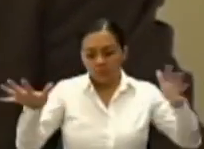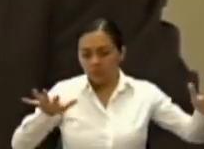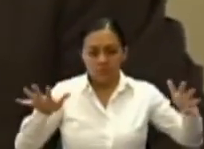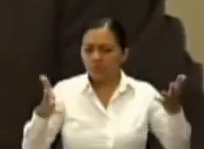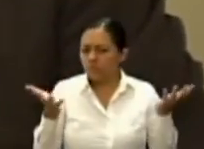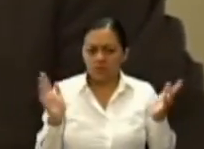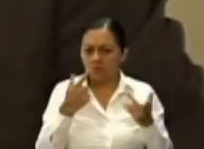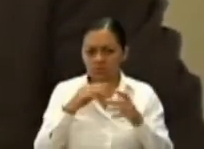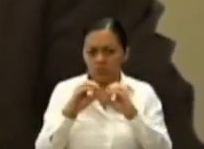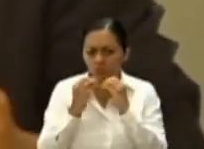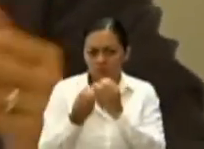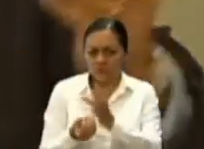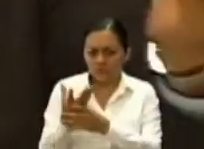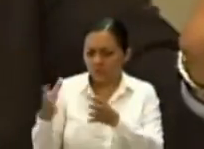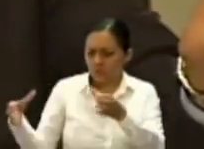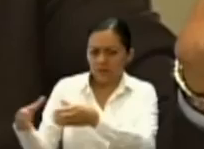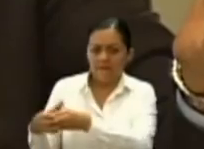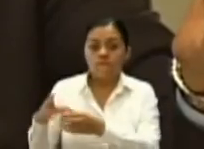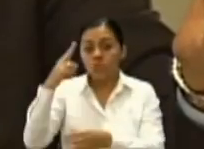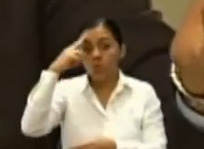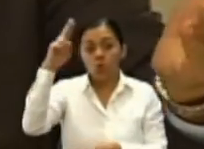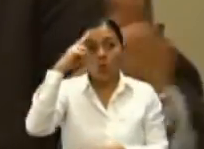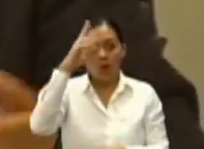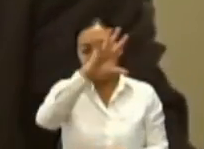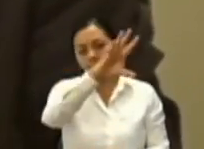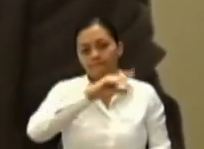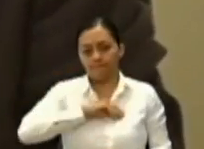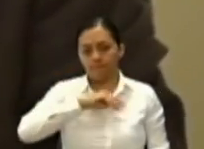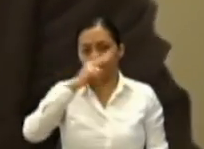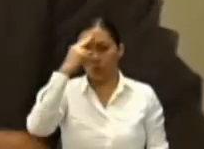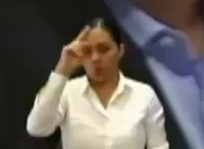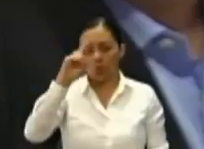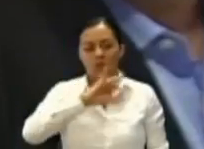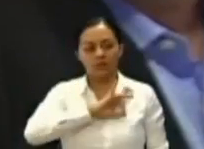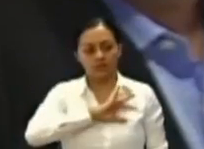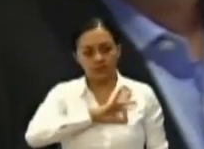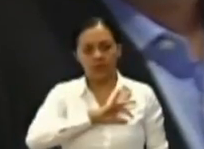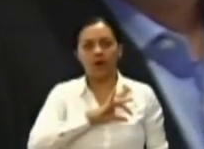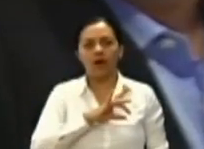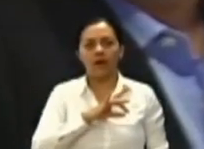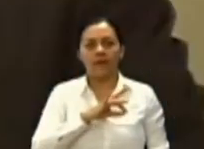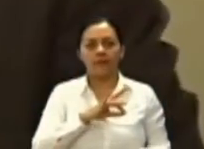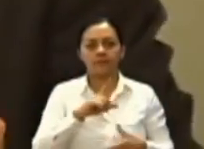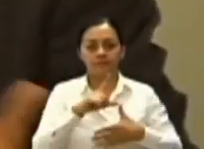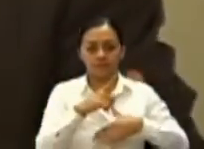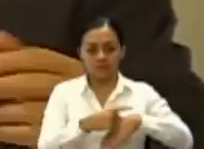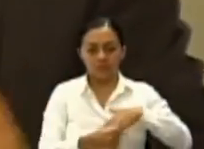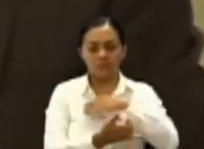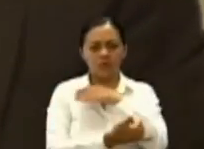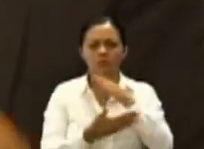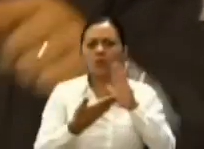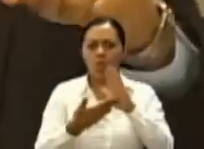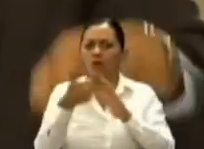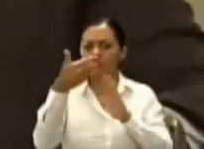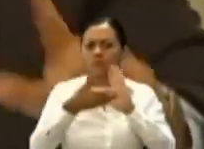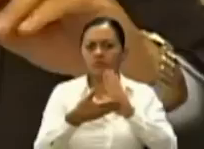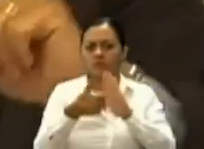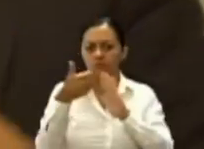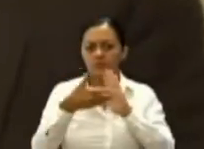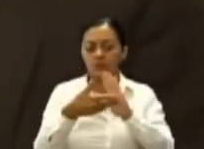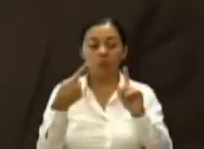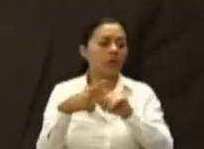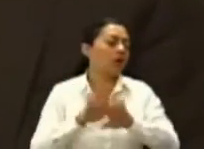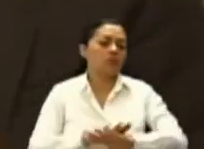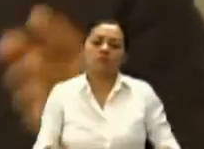en un modelo que existe en países uruguayos en el chileno en chile en otros países latinoamericanos modelo muy exitoso pero acá ya se lo está